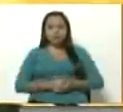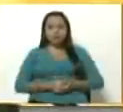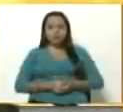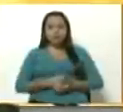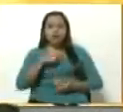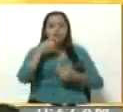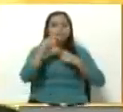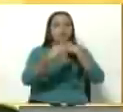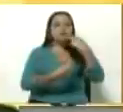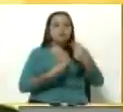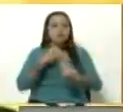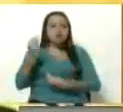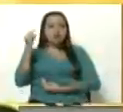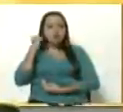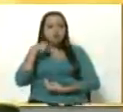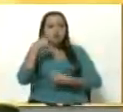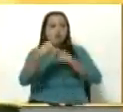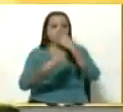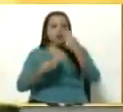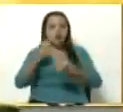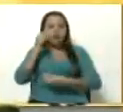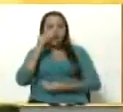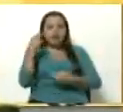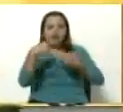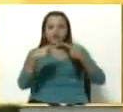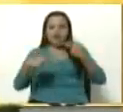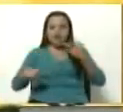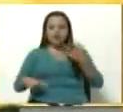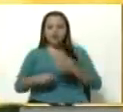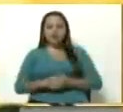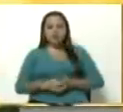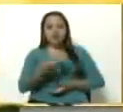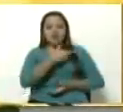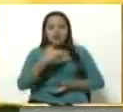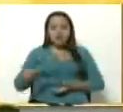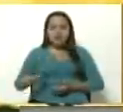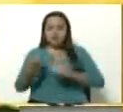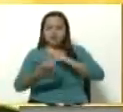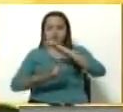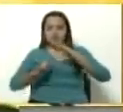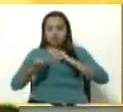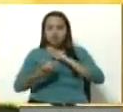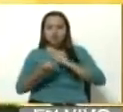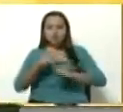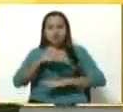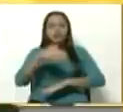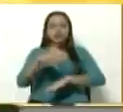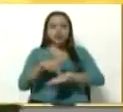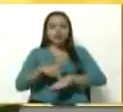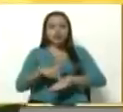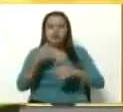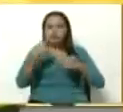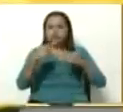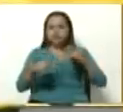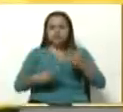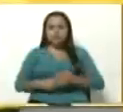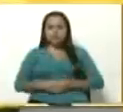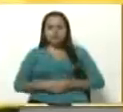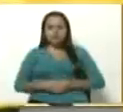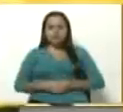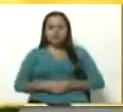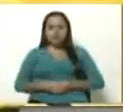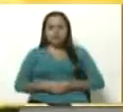voceros y voceras de los distintos y presidentes institutos nacionales, Yonexi